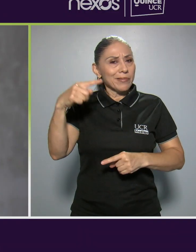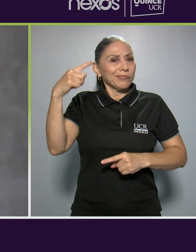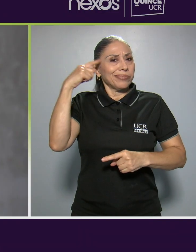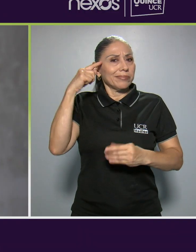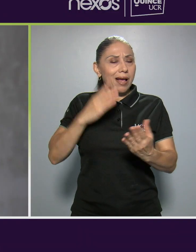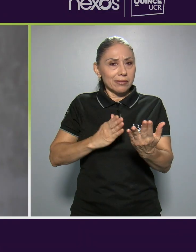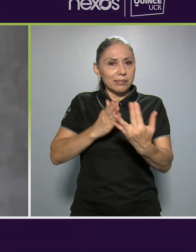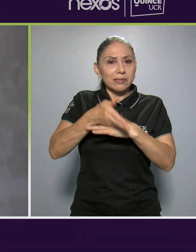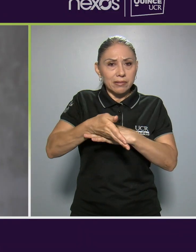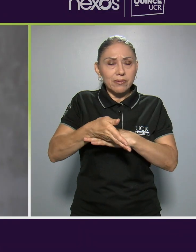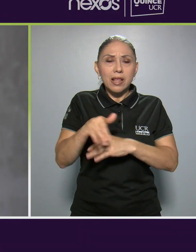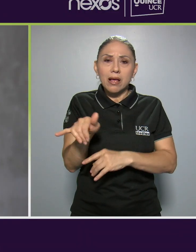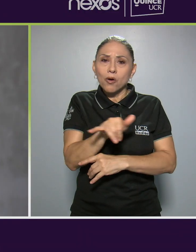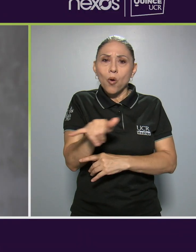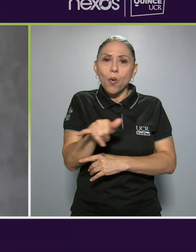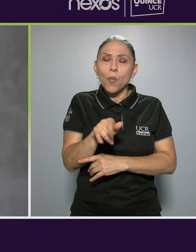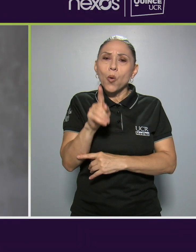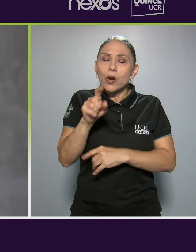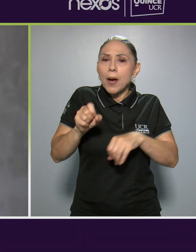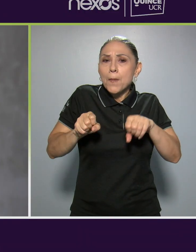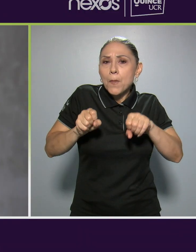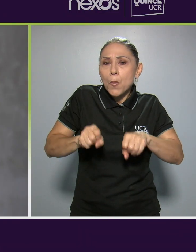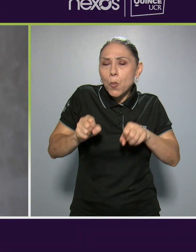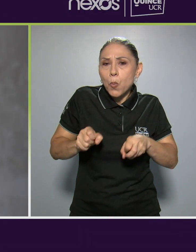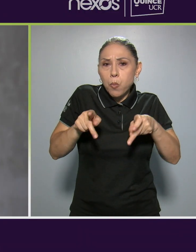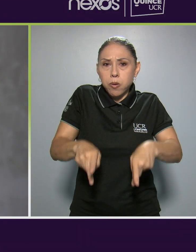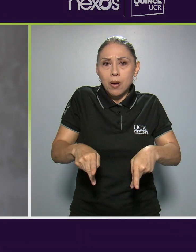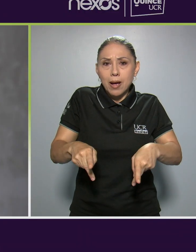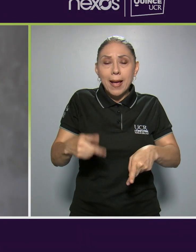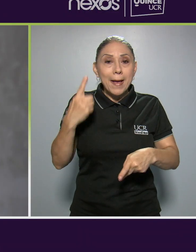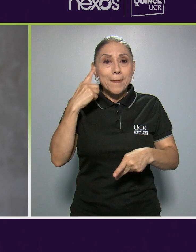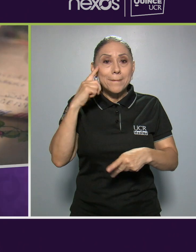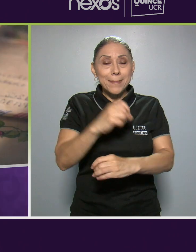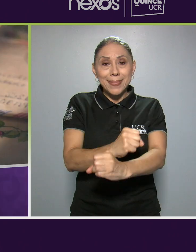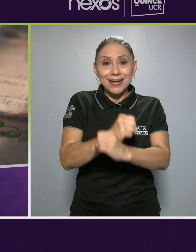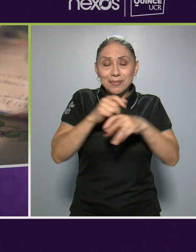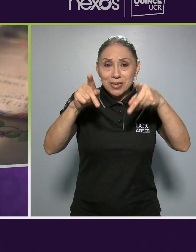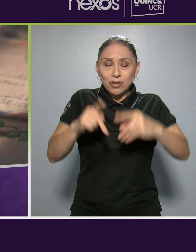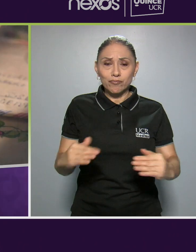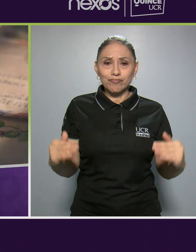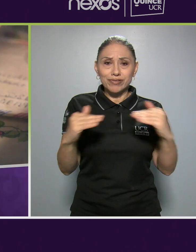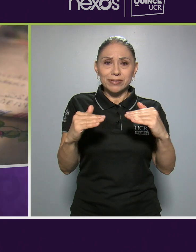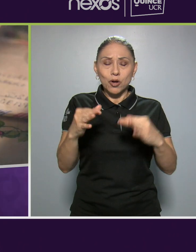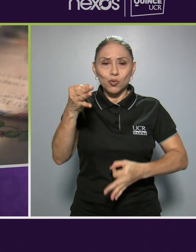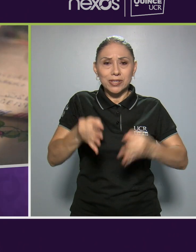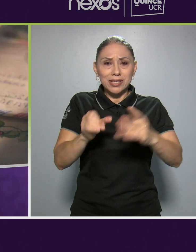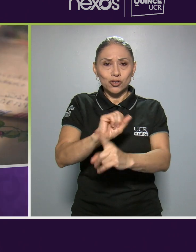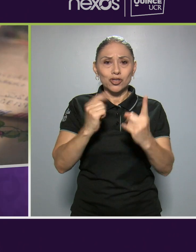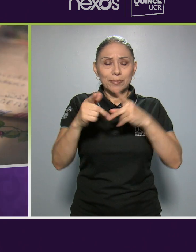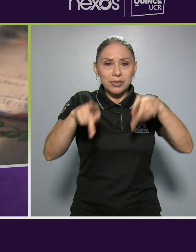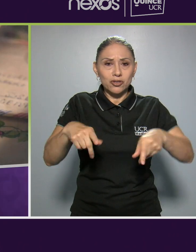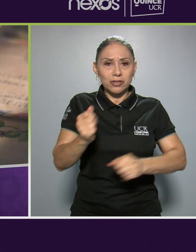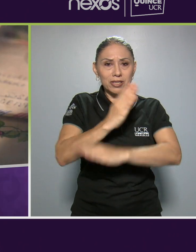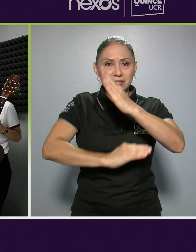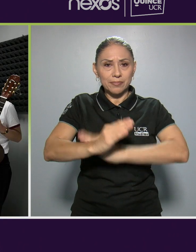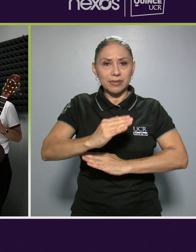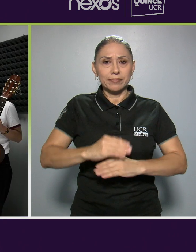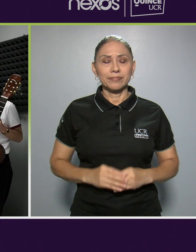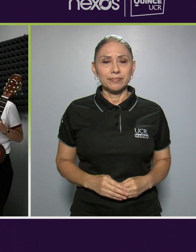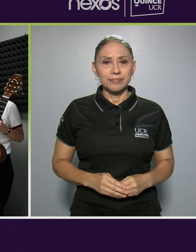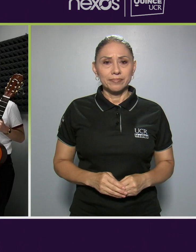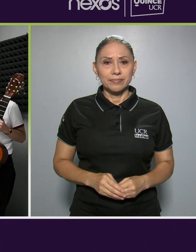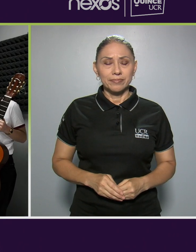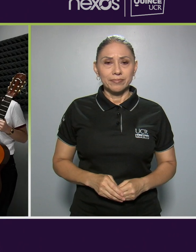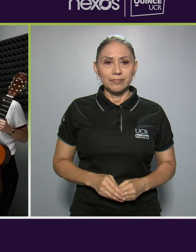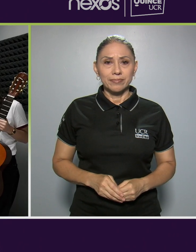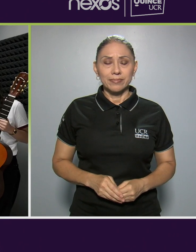accesibilidad como una posibilidad para garantizar la equidad y la justicia social de las personas con discapacidad.